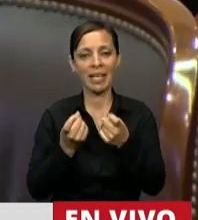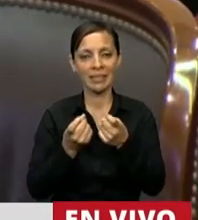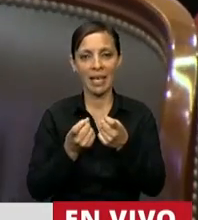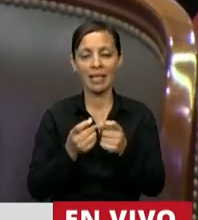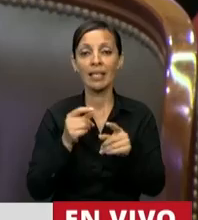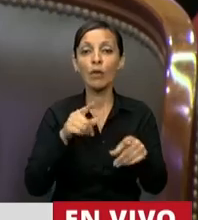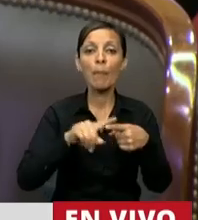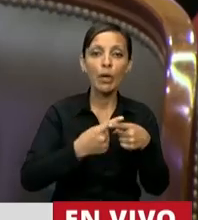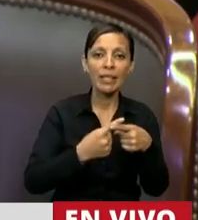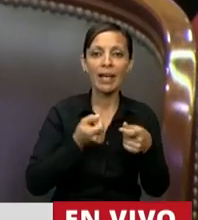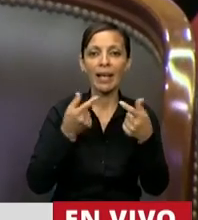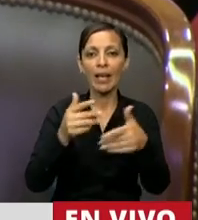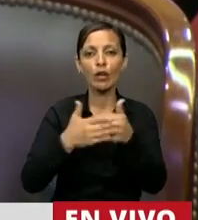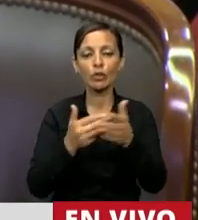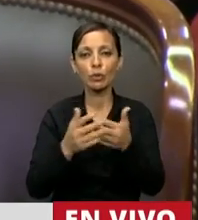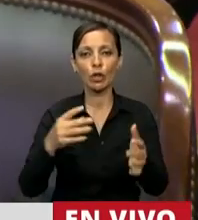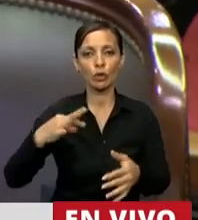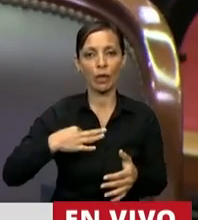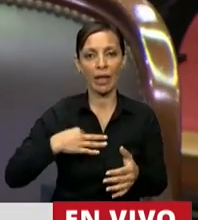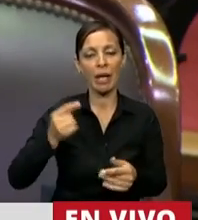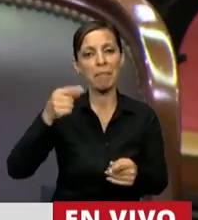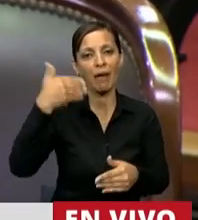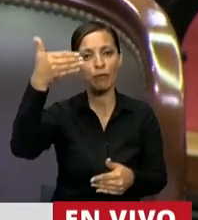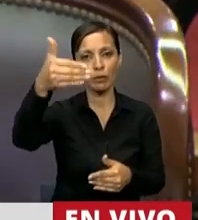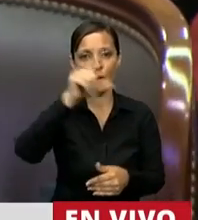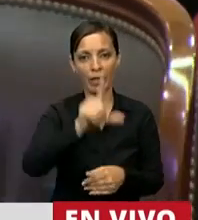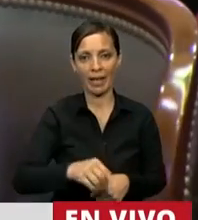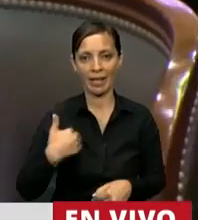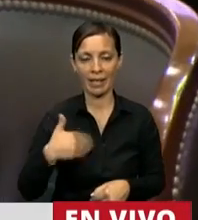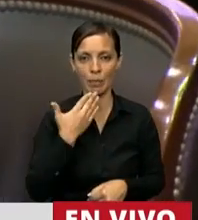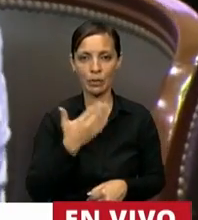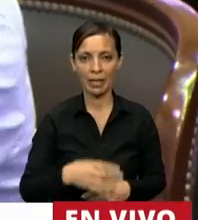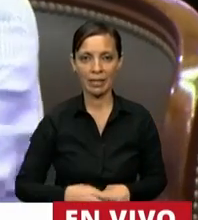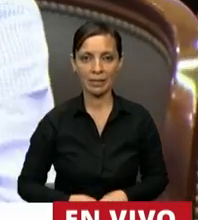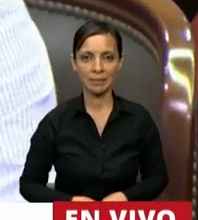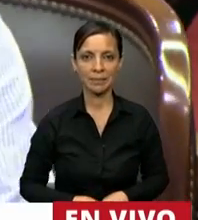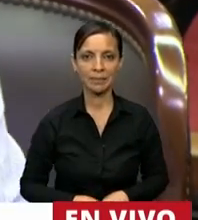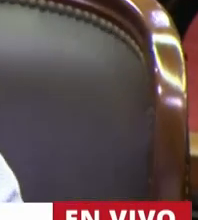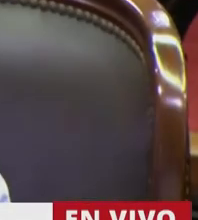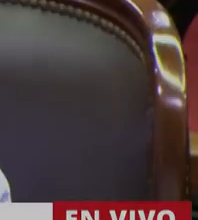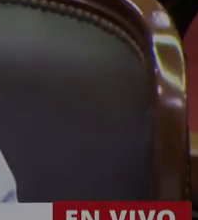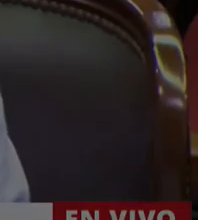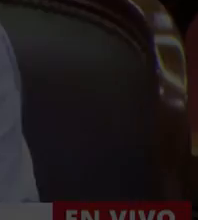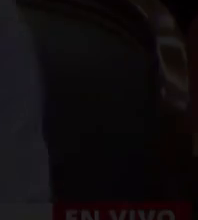que construya ciudadanía para el futuro de nuestro país. Muchísimas gracias. Gracias, diputado.